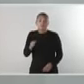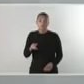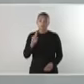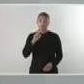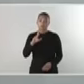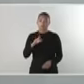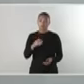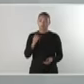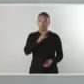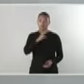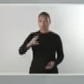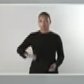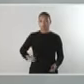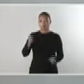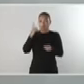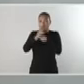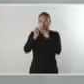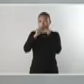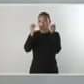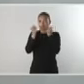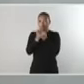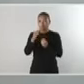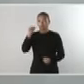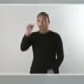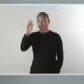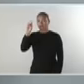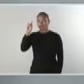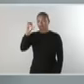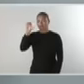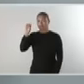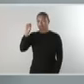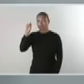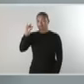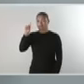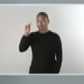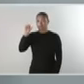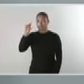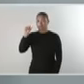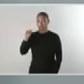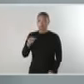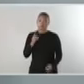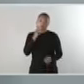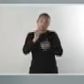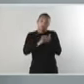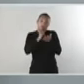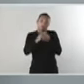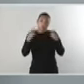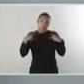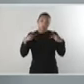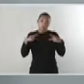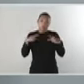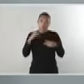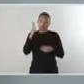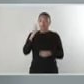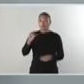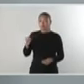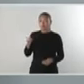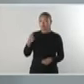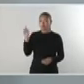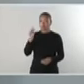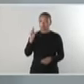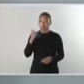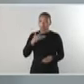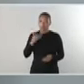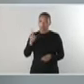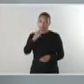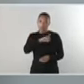Encuentro Social abdiés Pineda morí tamaulipecos el cinco de junio cuando estén en